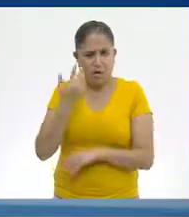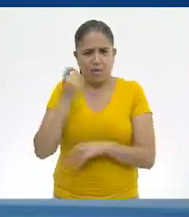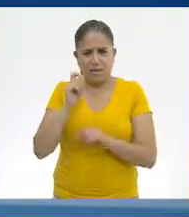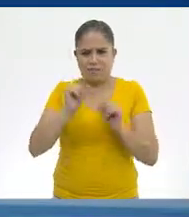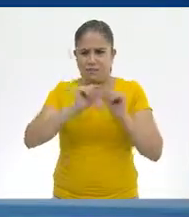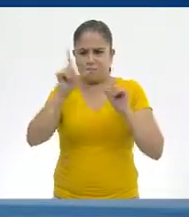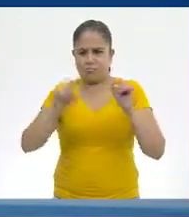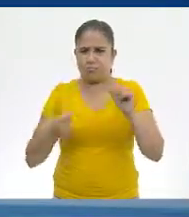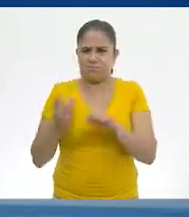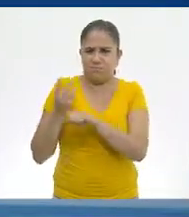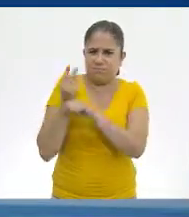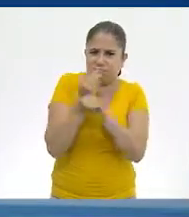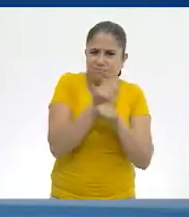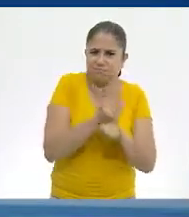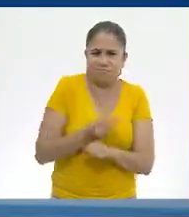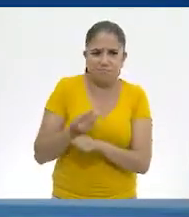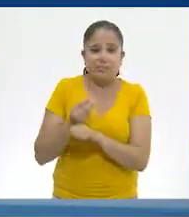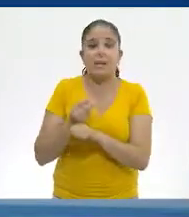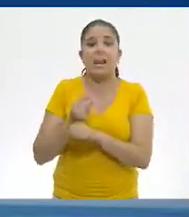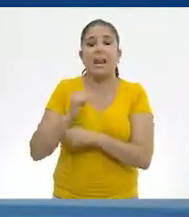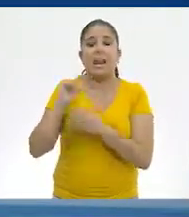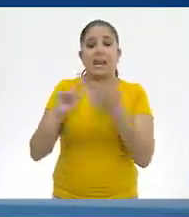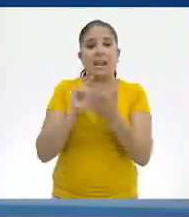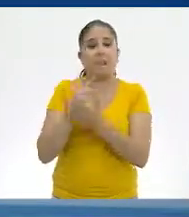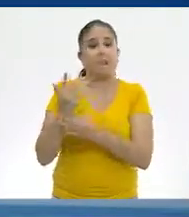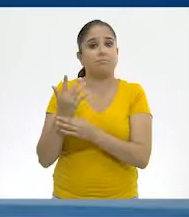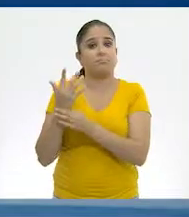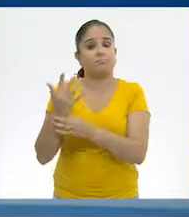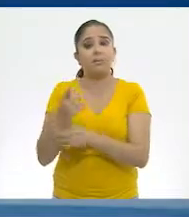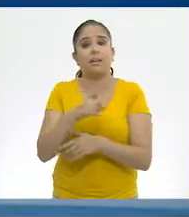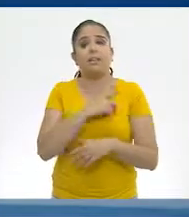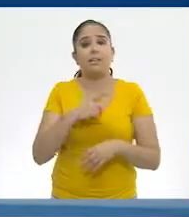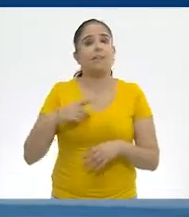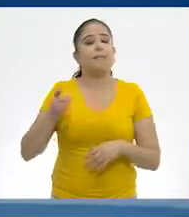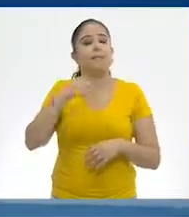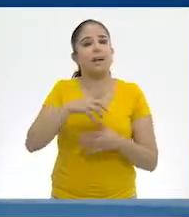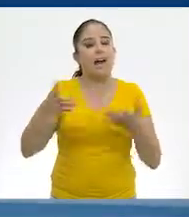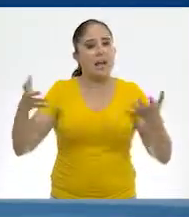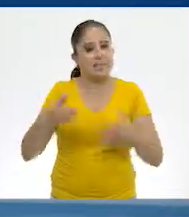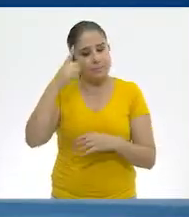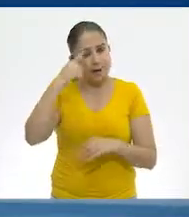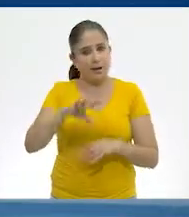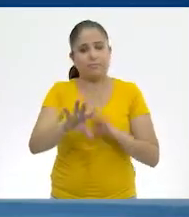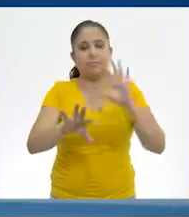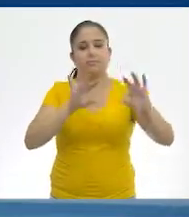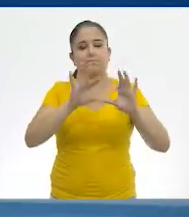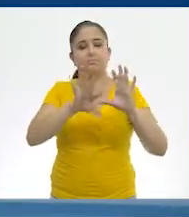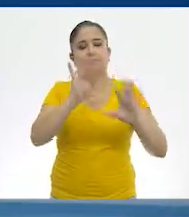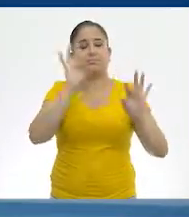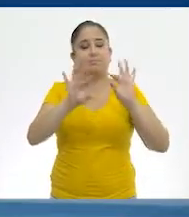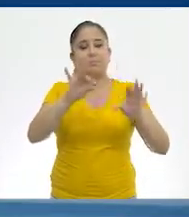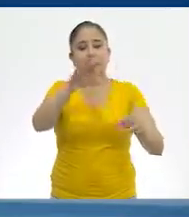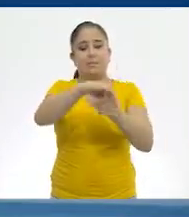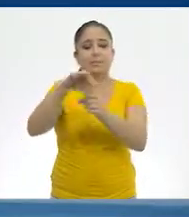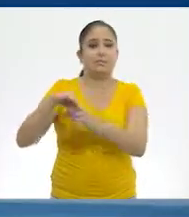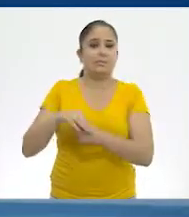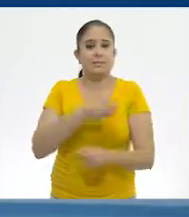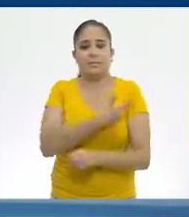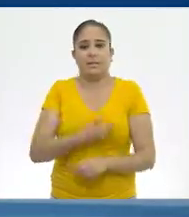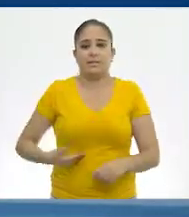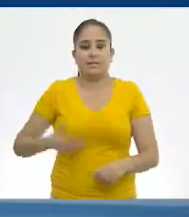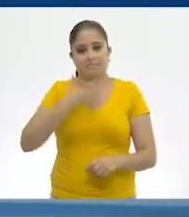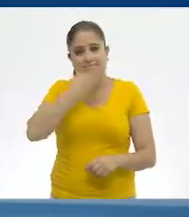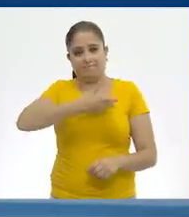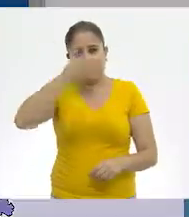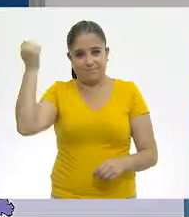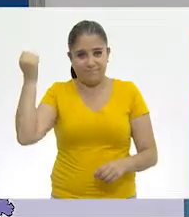república, entonces la ley decía que se tenían que realizar elecciones para elegir a los gobernantes,